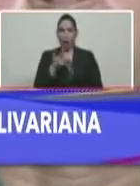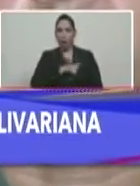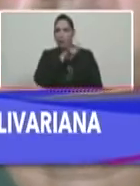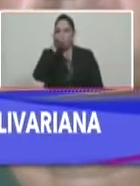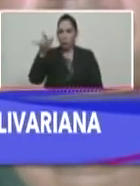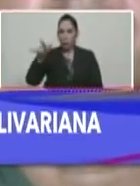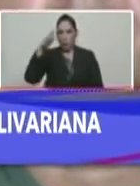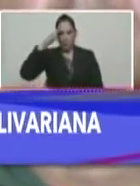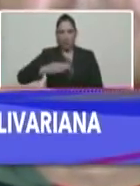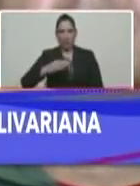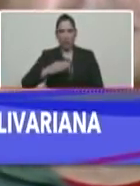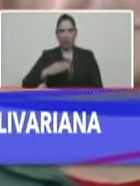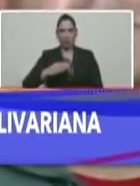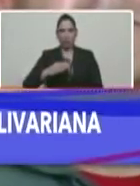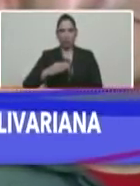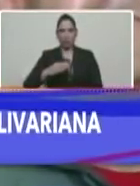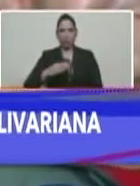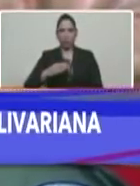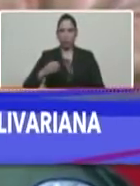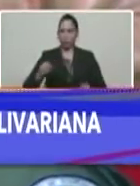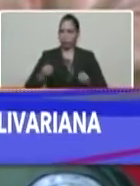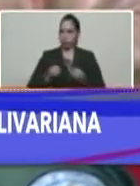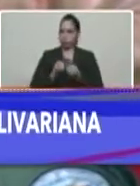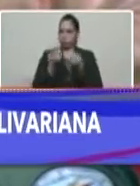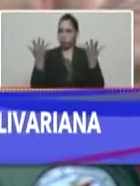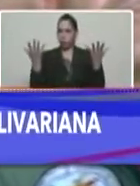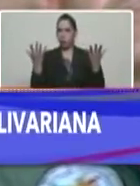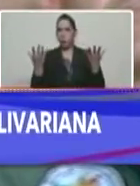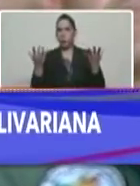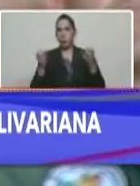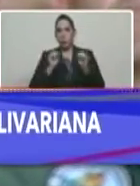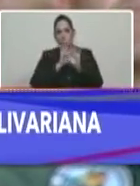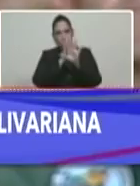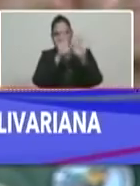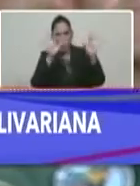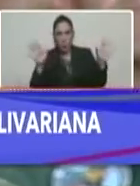militar tan llena de brillo, de luz.